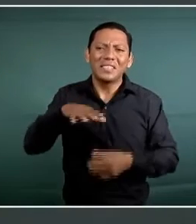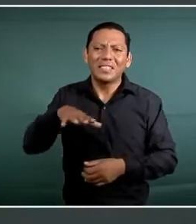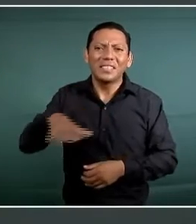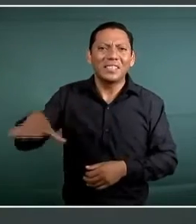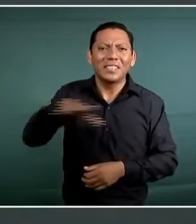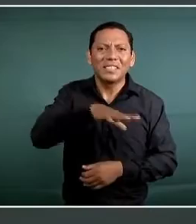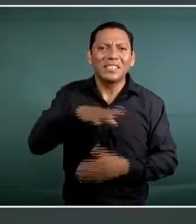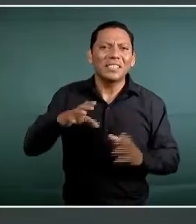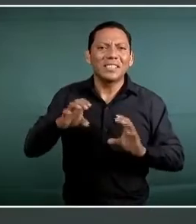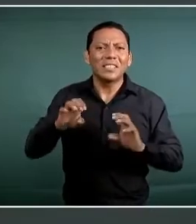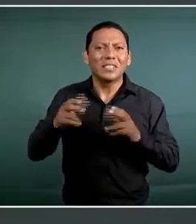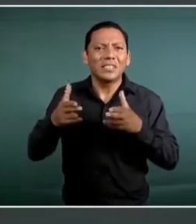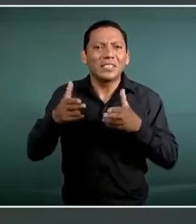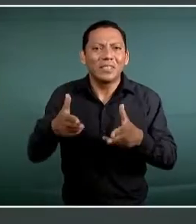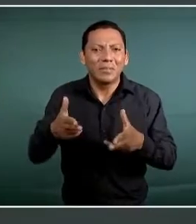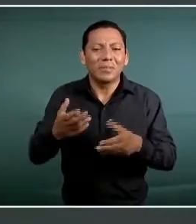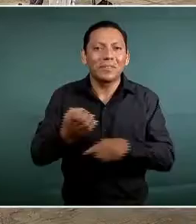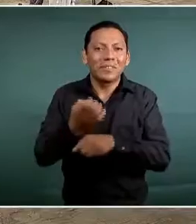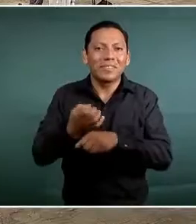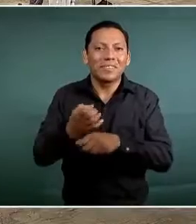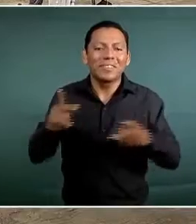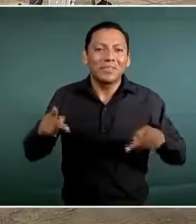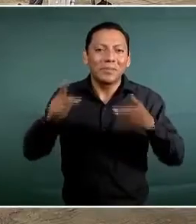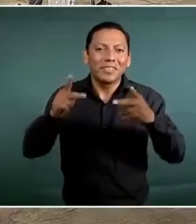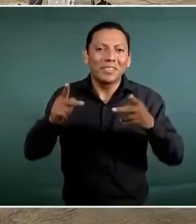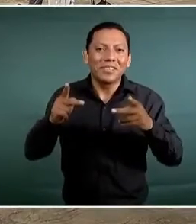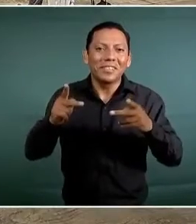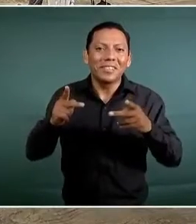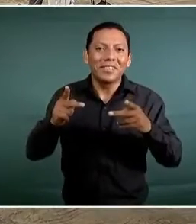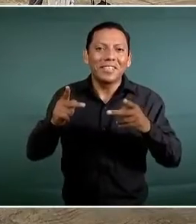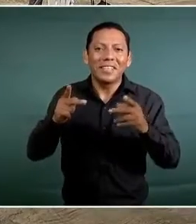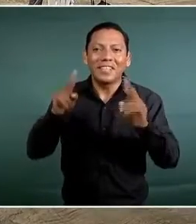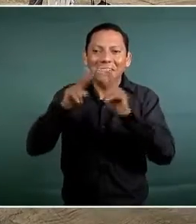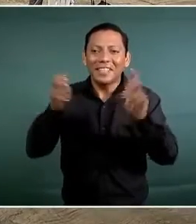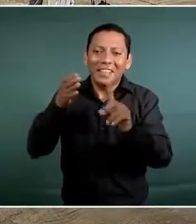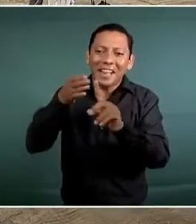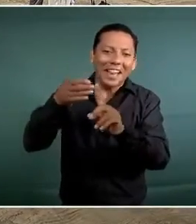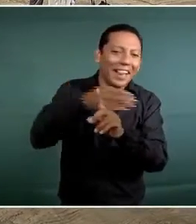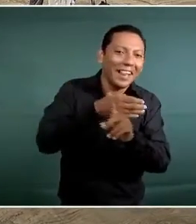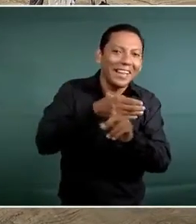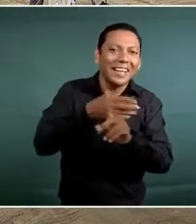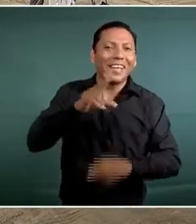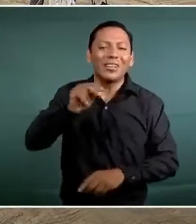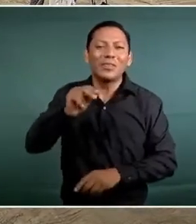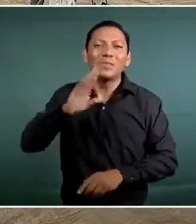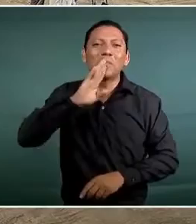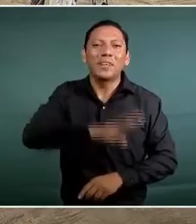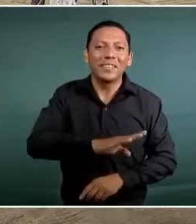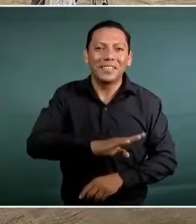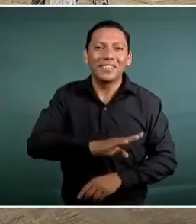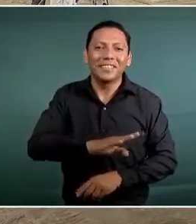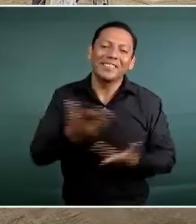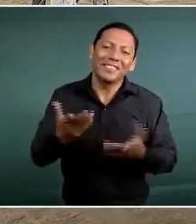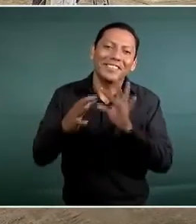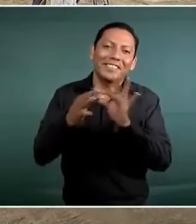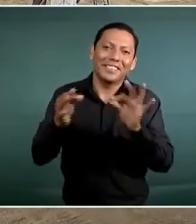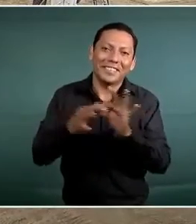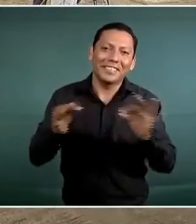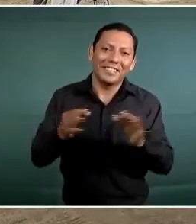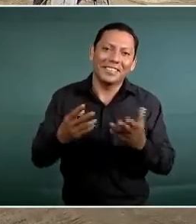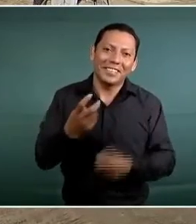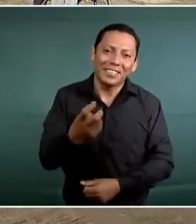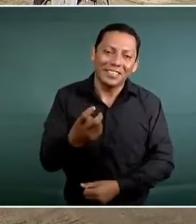Chiapas. Bueno, ya me desvié, pero pues no está mal, ¿verdad? Hablar de eso,